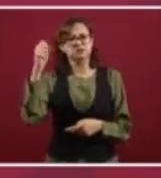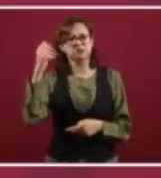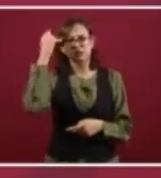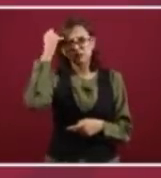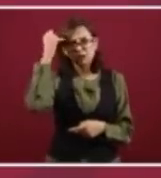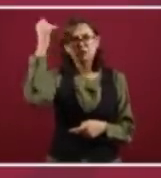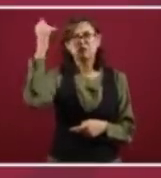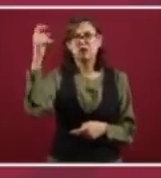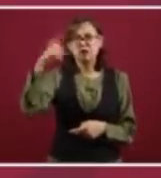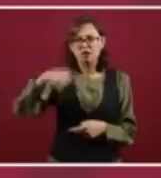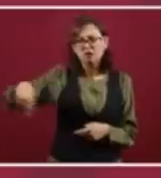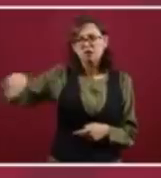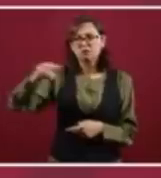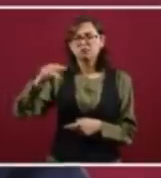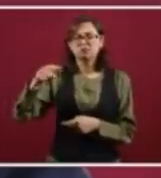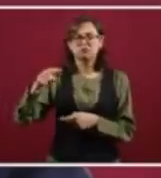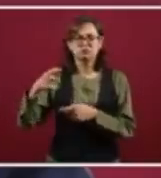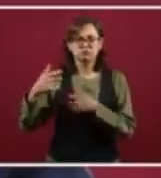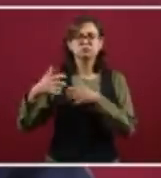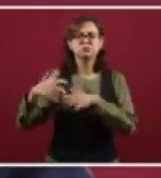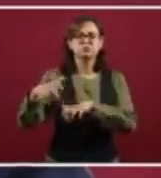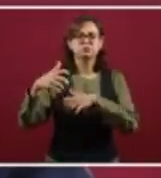para aislar